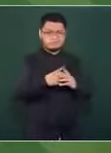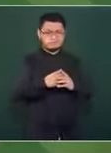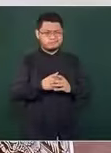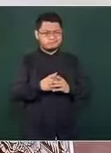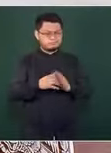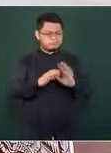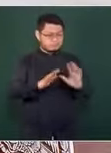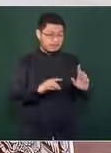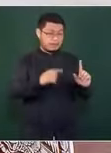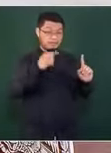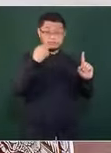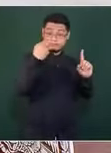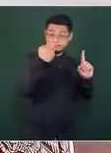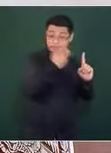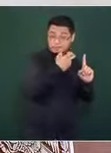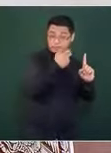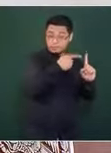y que por eso